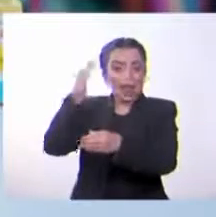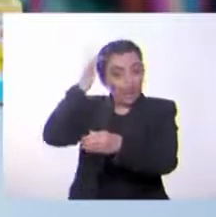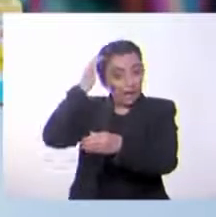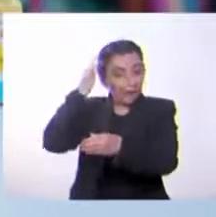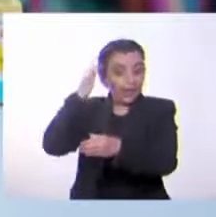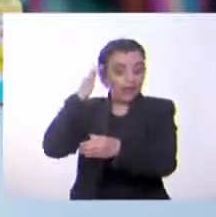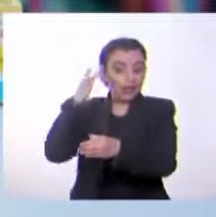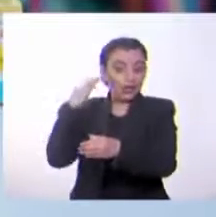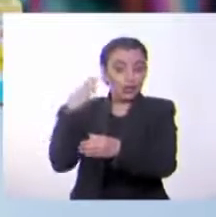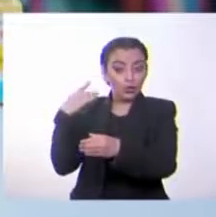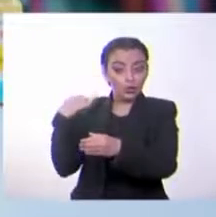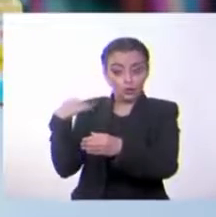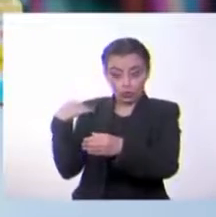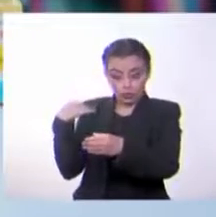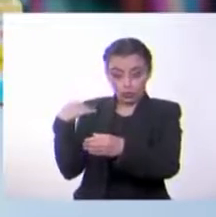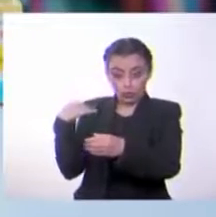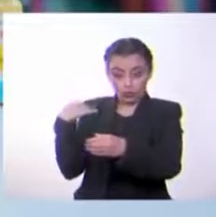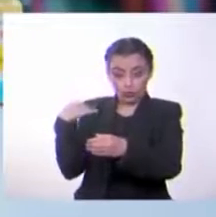más caliente.